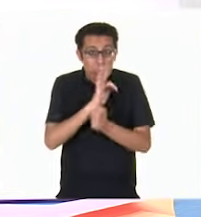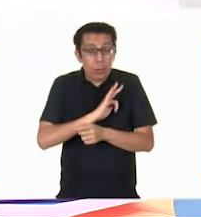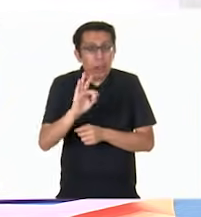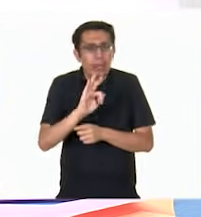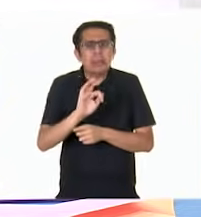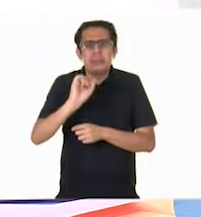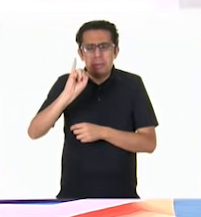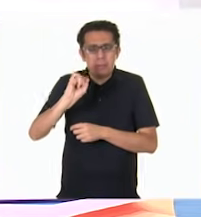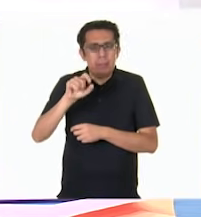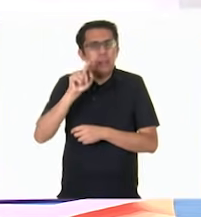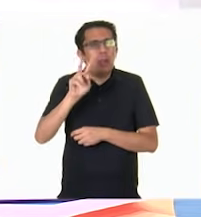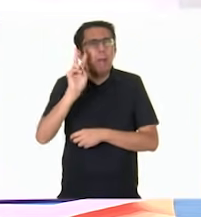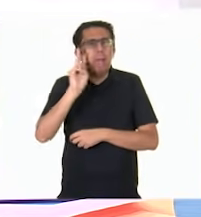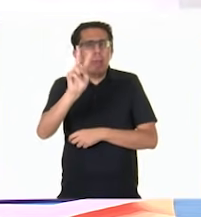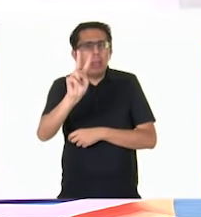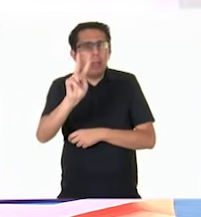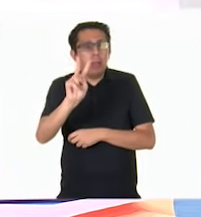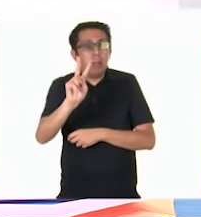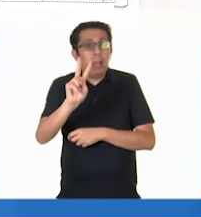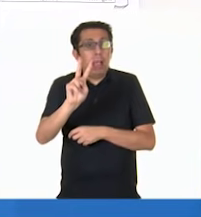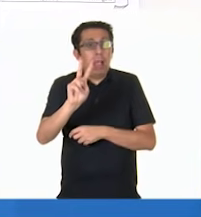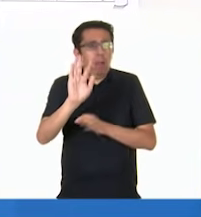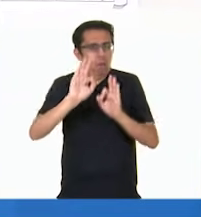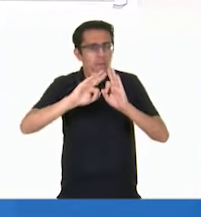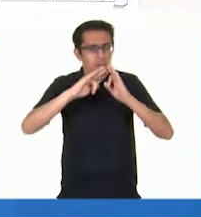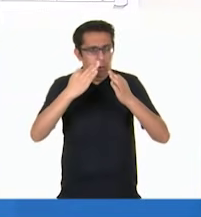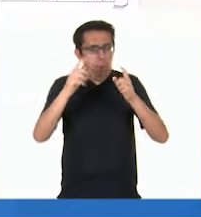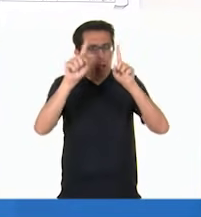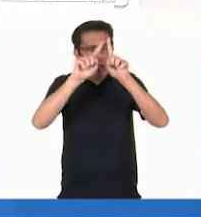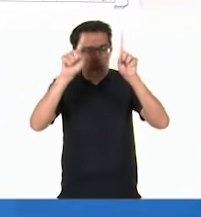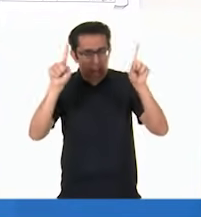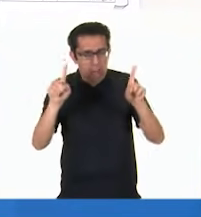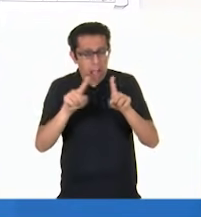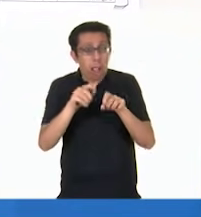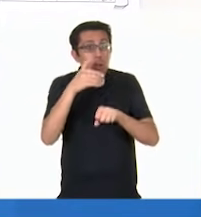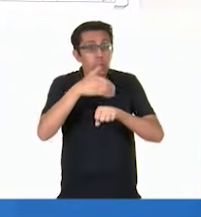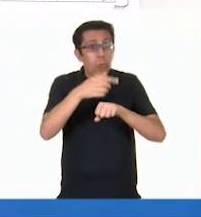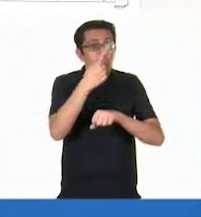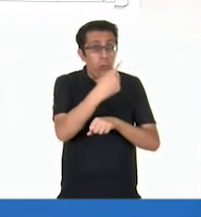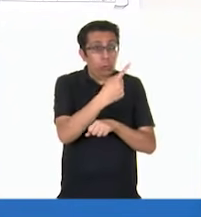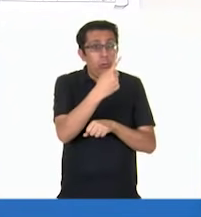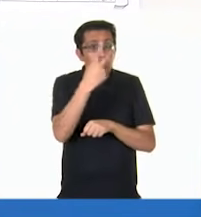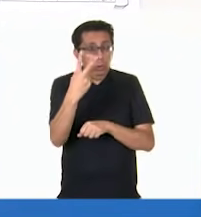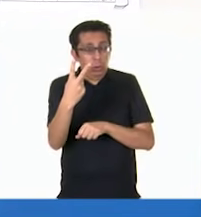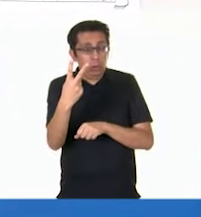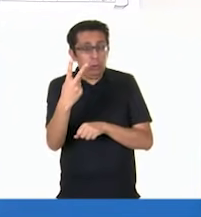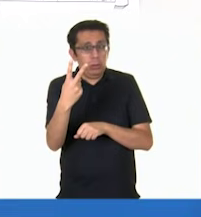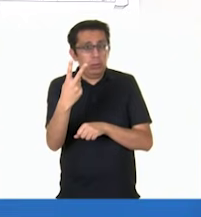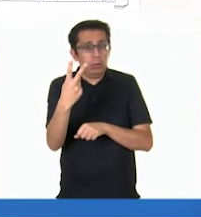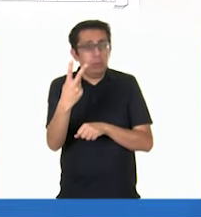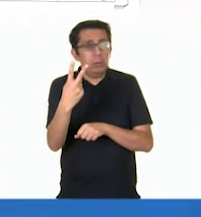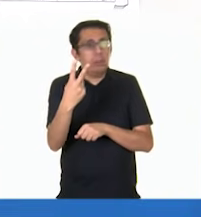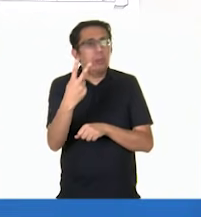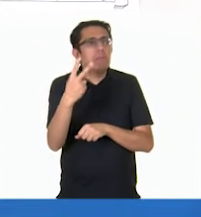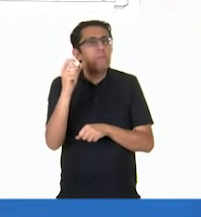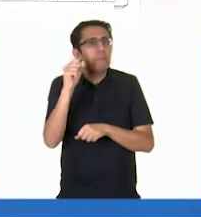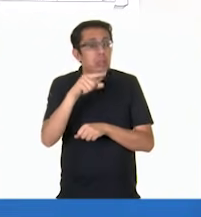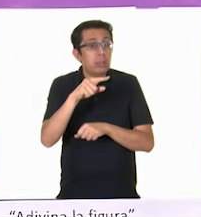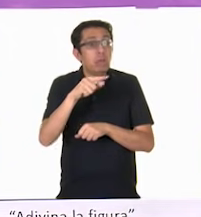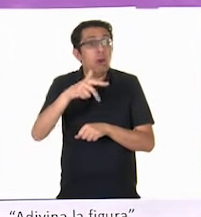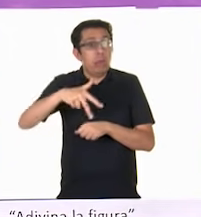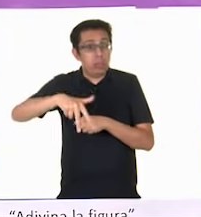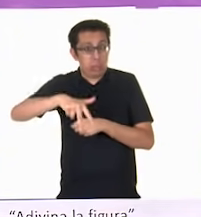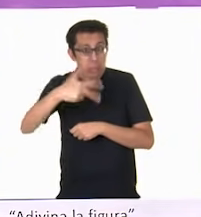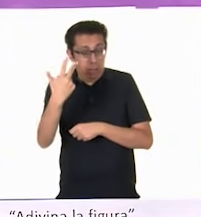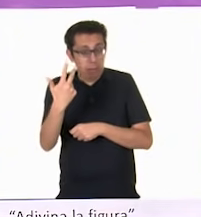Yo observo que los cuadriláteros 1, 2 y por acá, ¡ah, sí! Y el 13